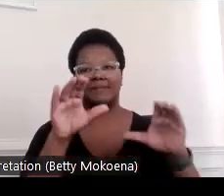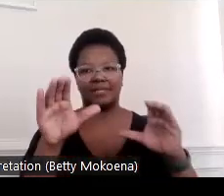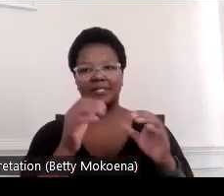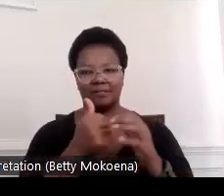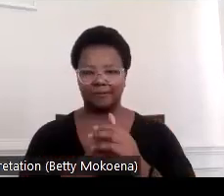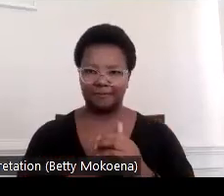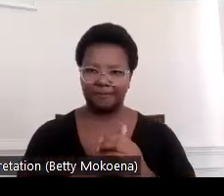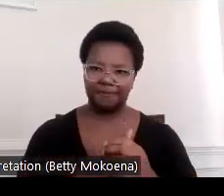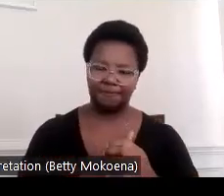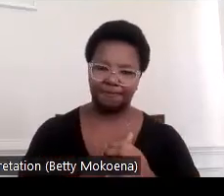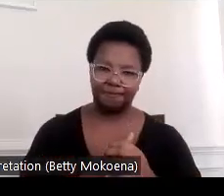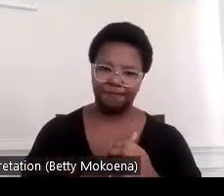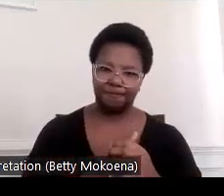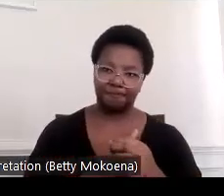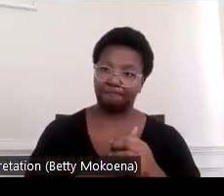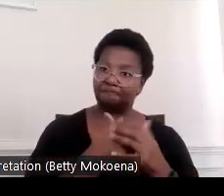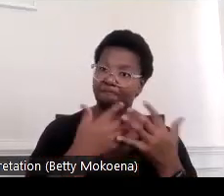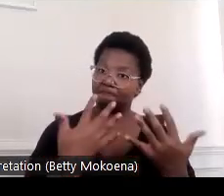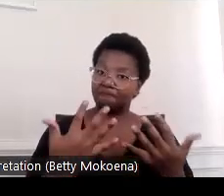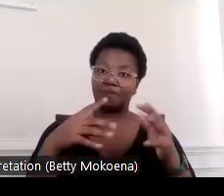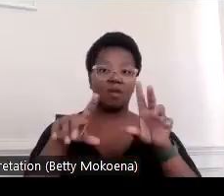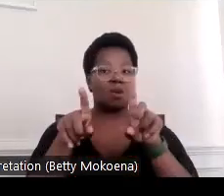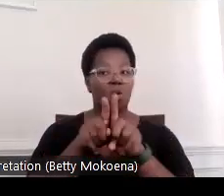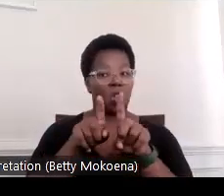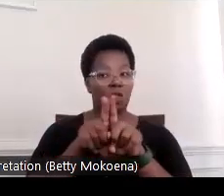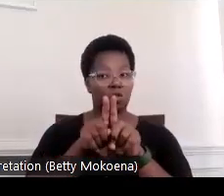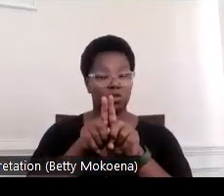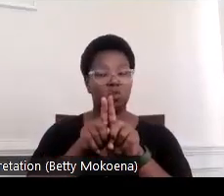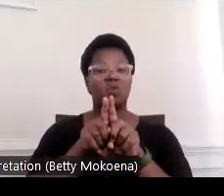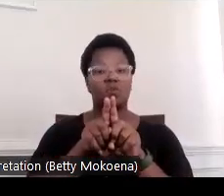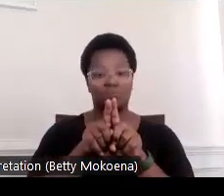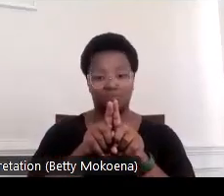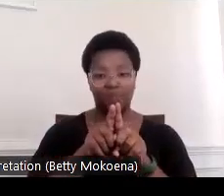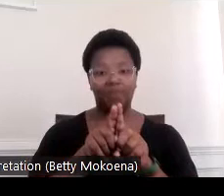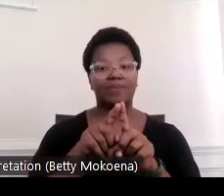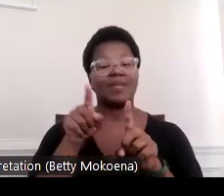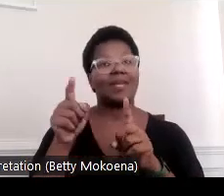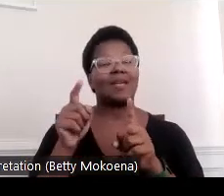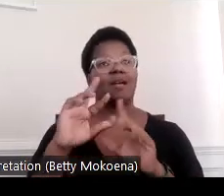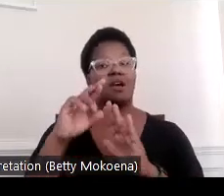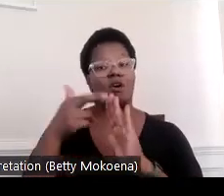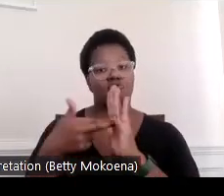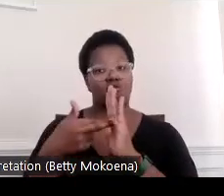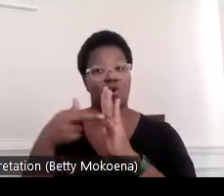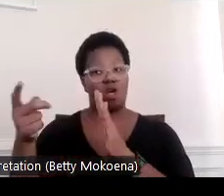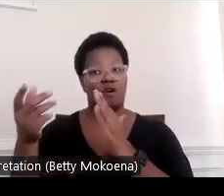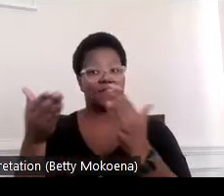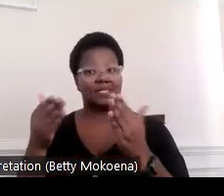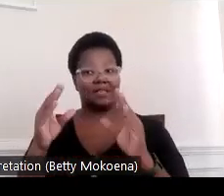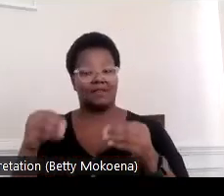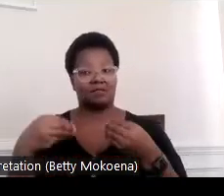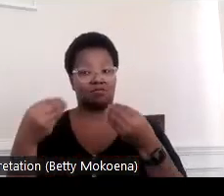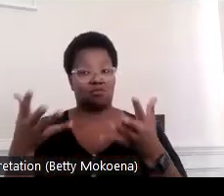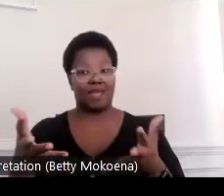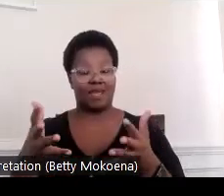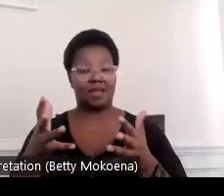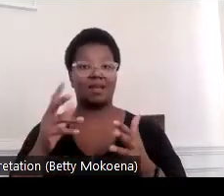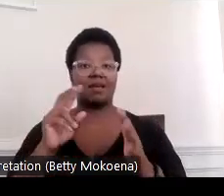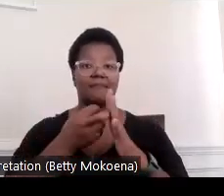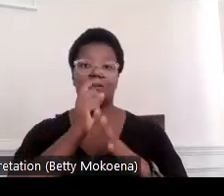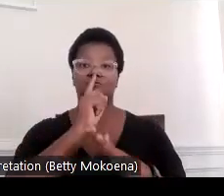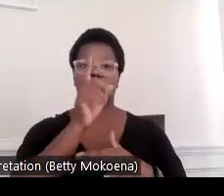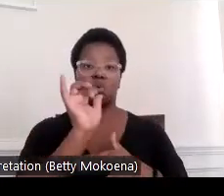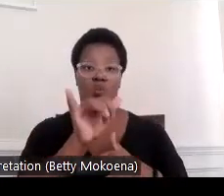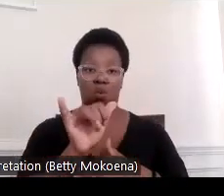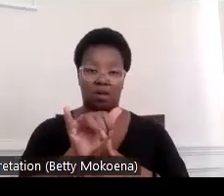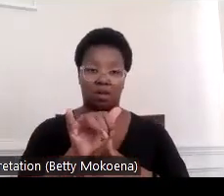de interés para ellas muy bien también la regla o el papel discurso de servicio sería